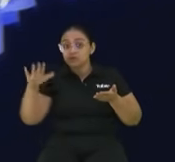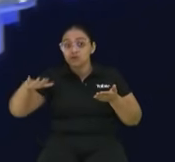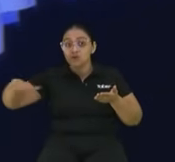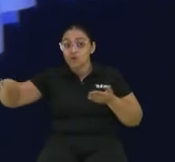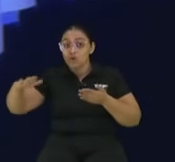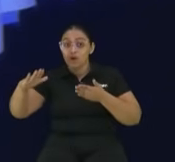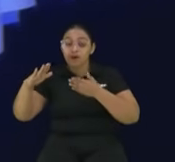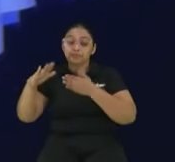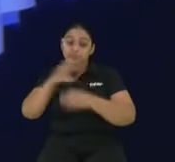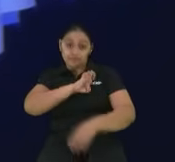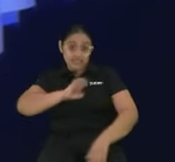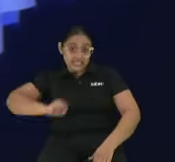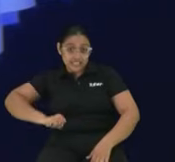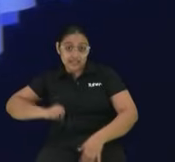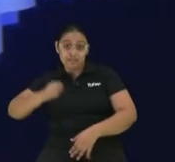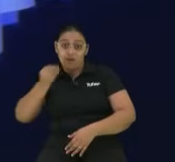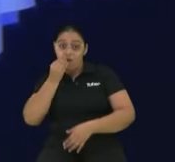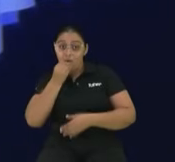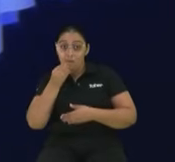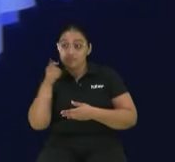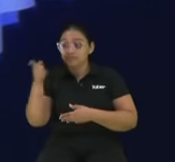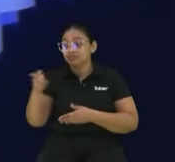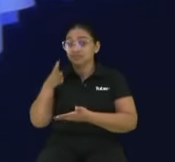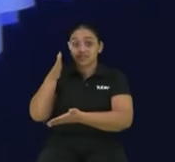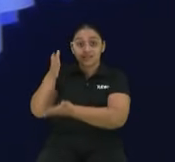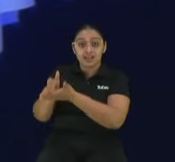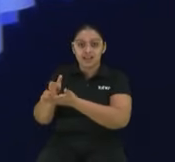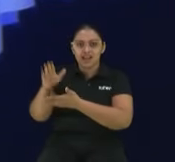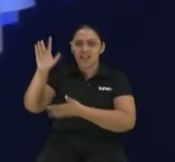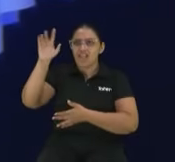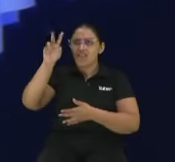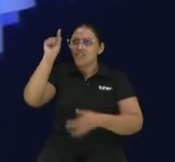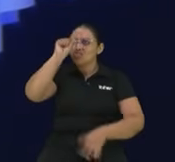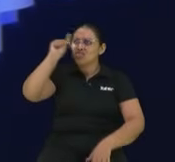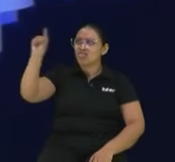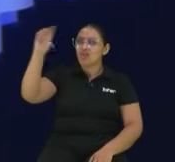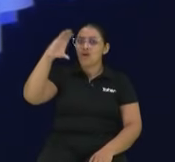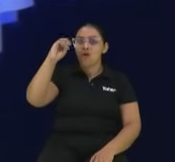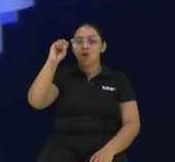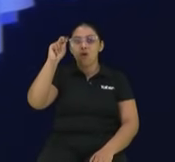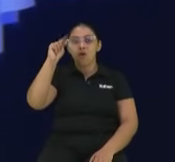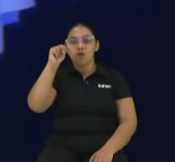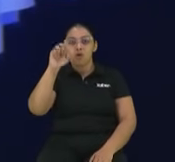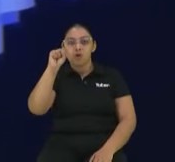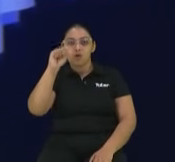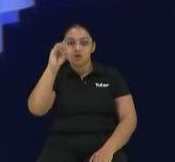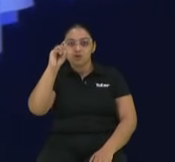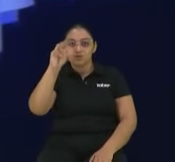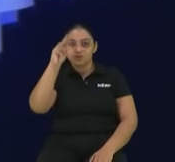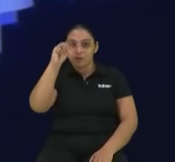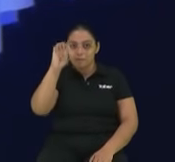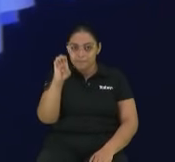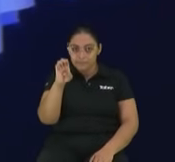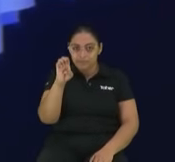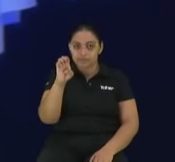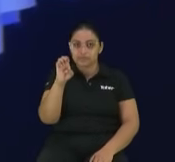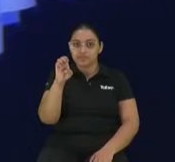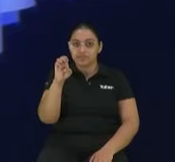consomé es la palabra que buscaba consomé de garrobo 18 la